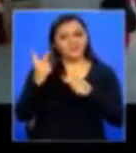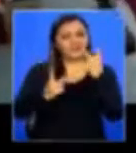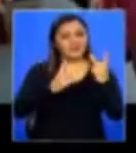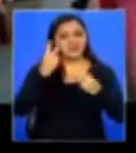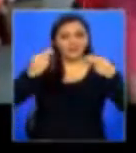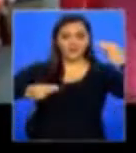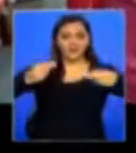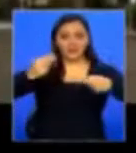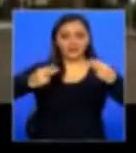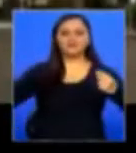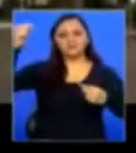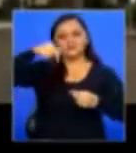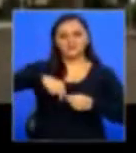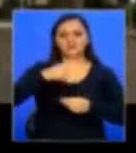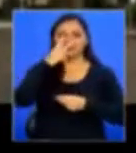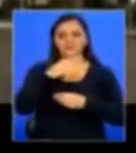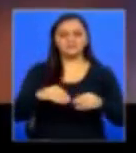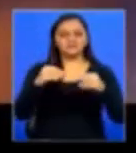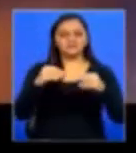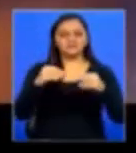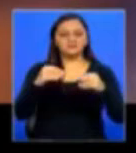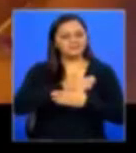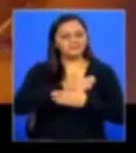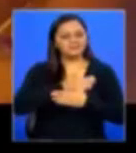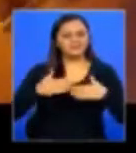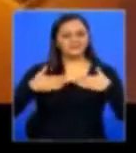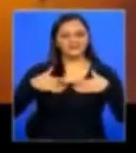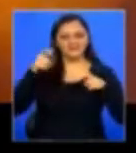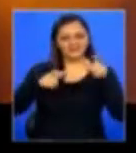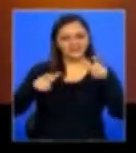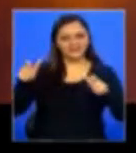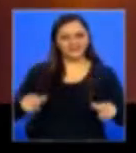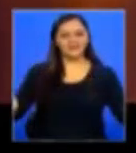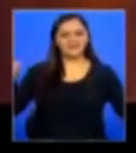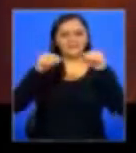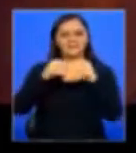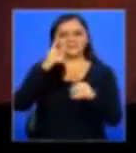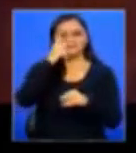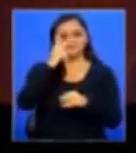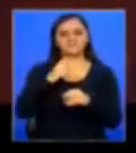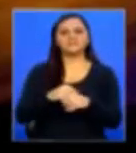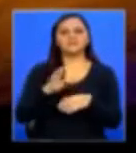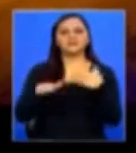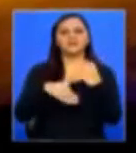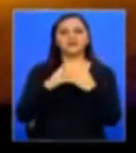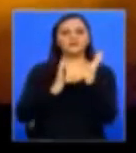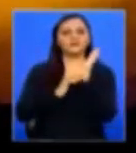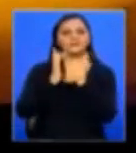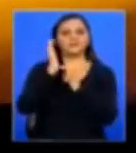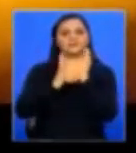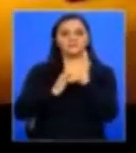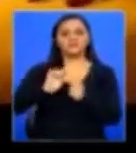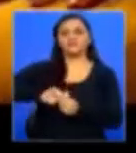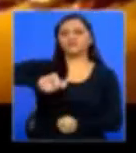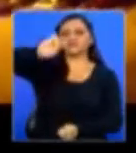visiten Huaquillas no dejarán de notar la alegría de sus habitantes y la imagen de un Cristo de 12 metros de altura